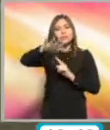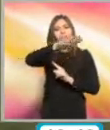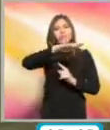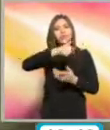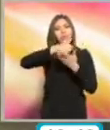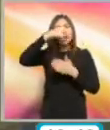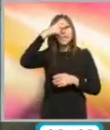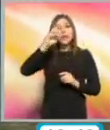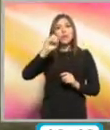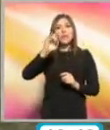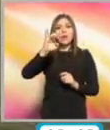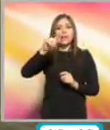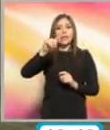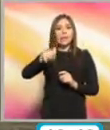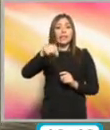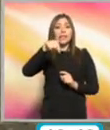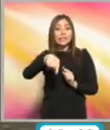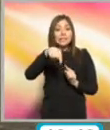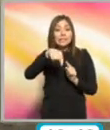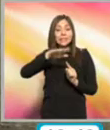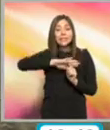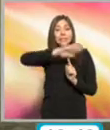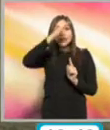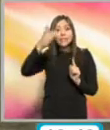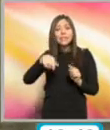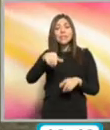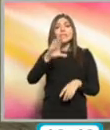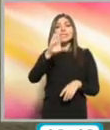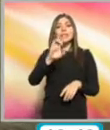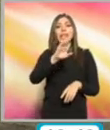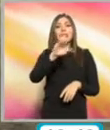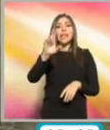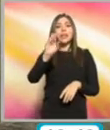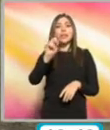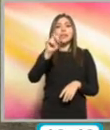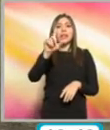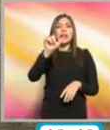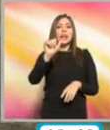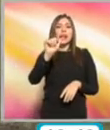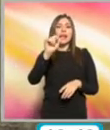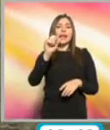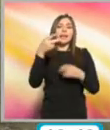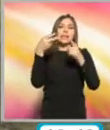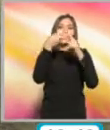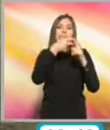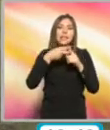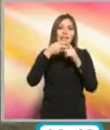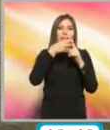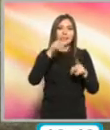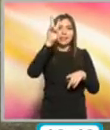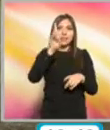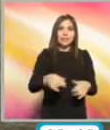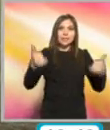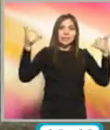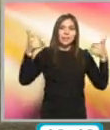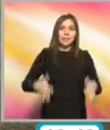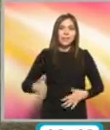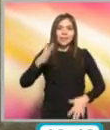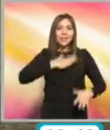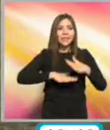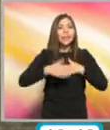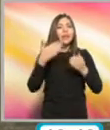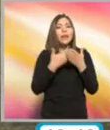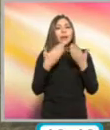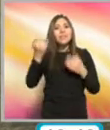México, vista desde el Cerro de la Estrella. Es que está cañón. Imagínense ahora el personaje